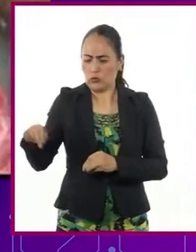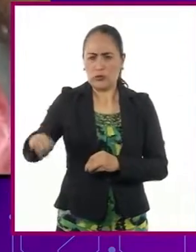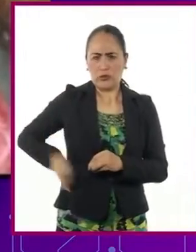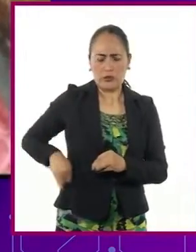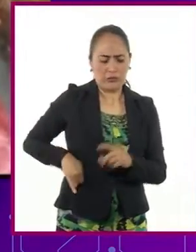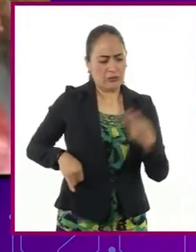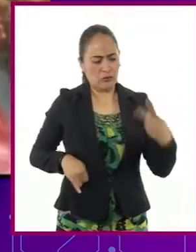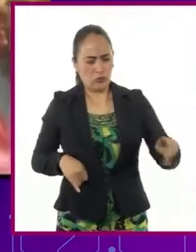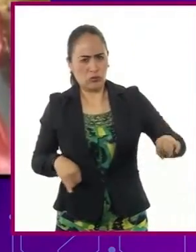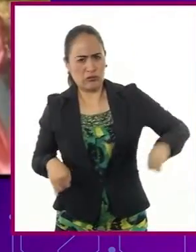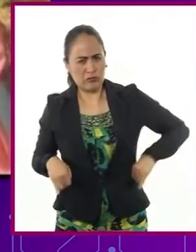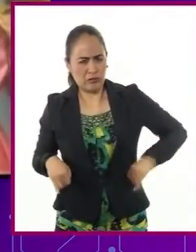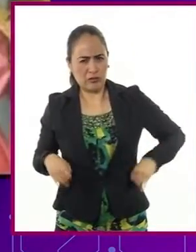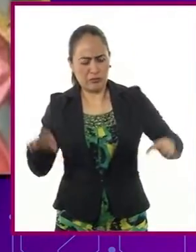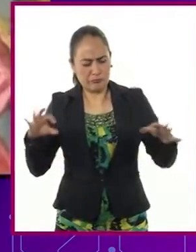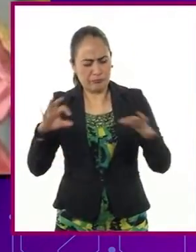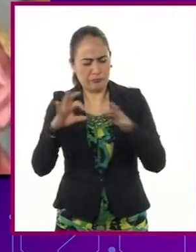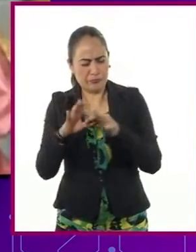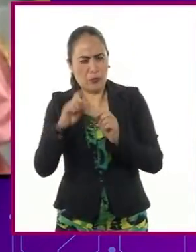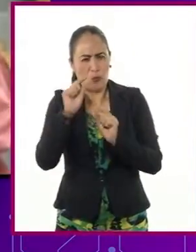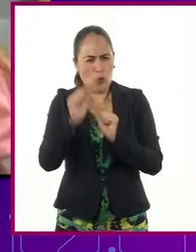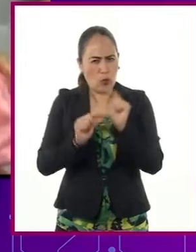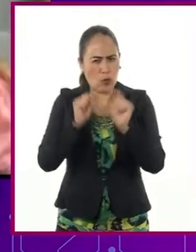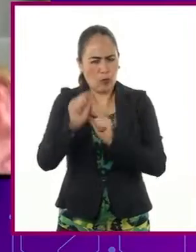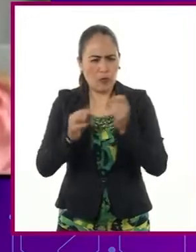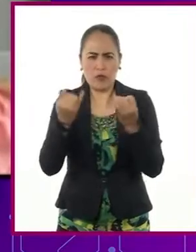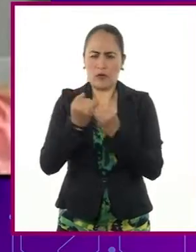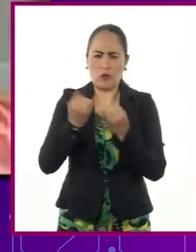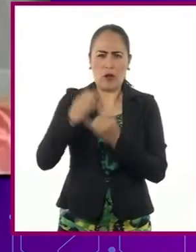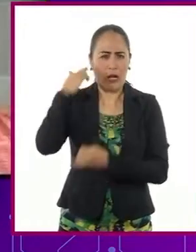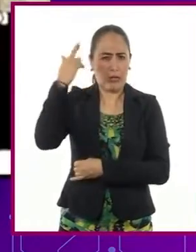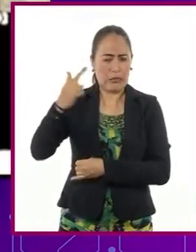corona quería crear un estado que